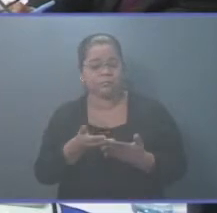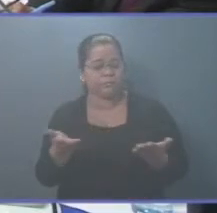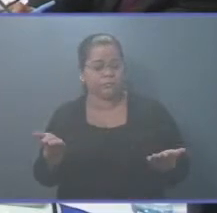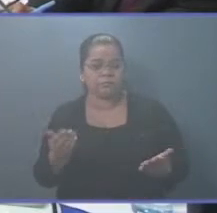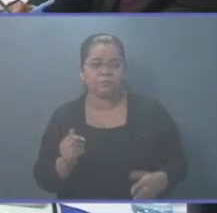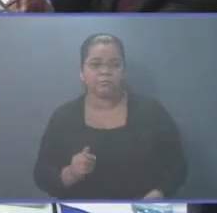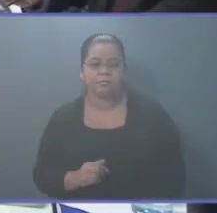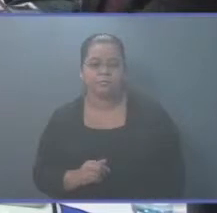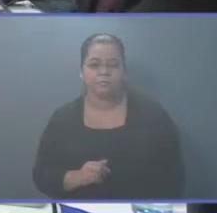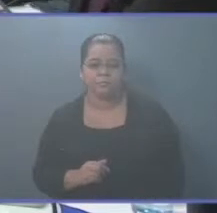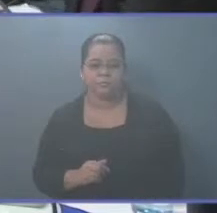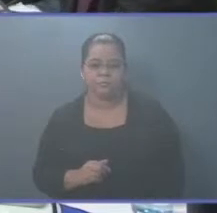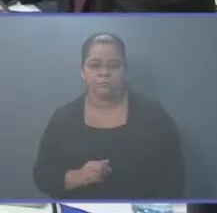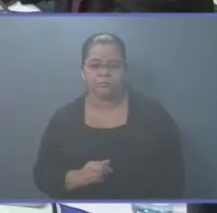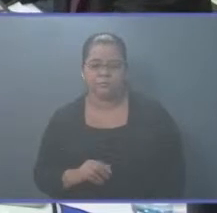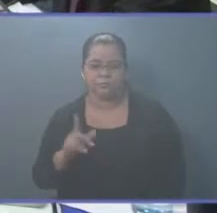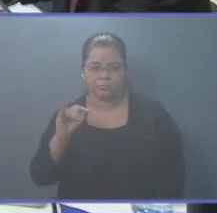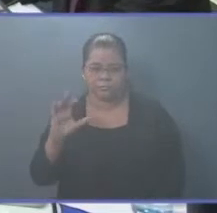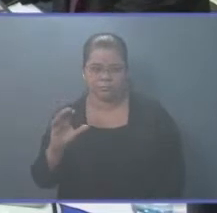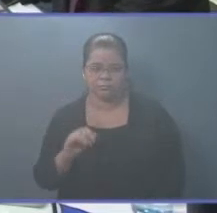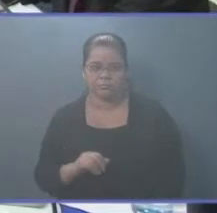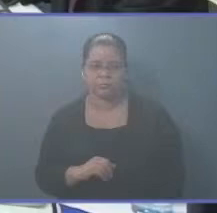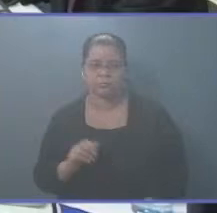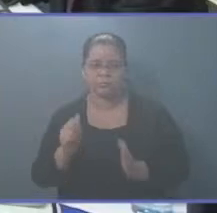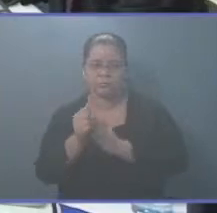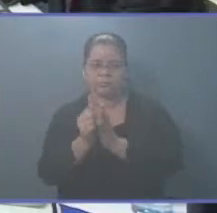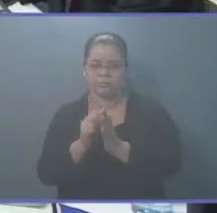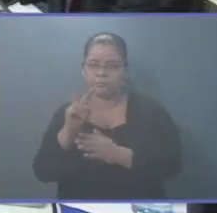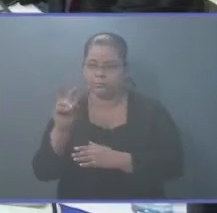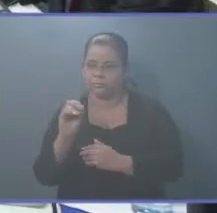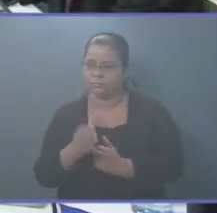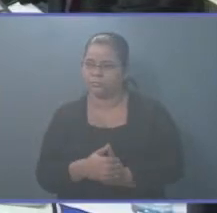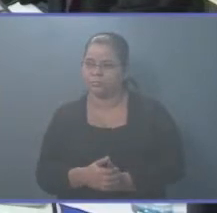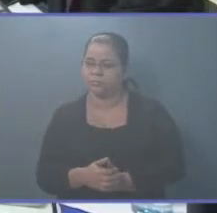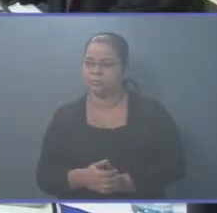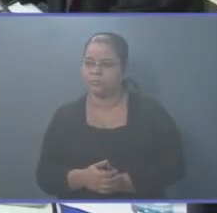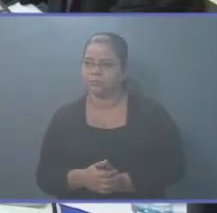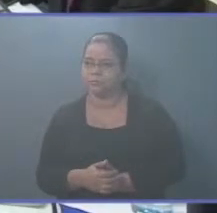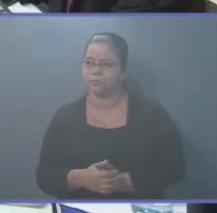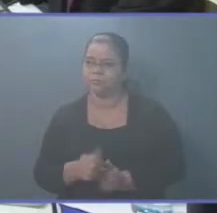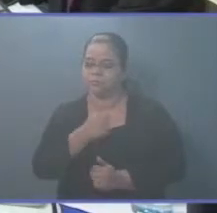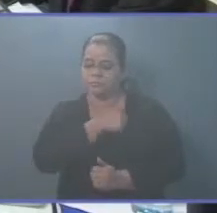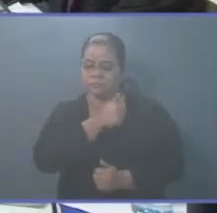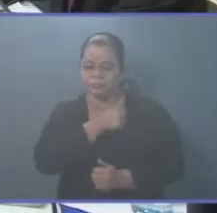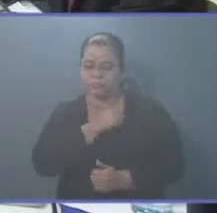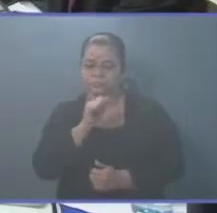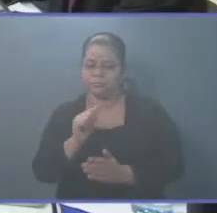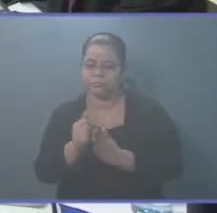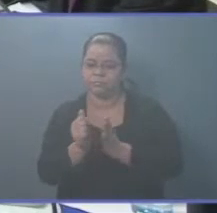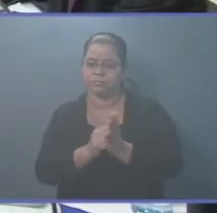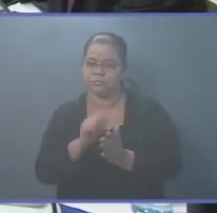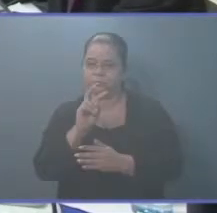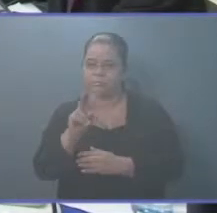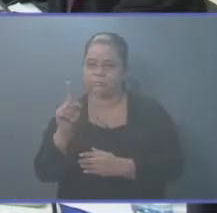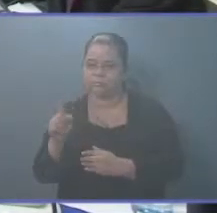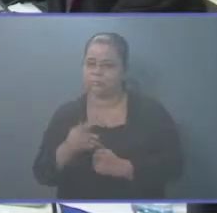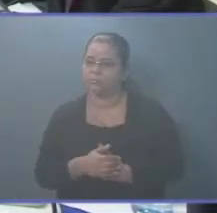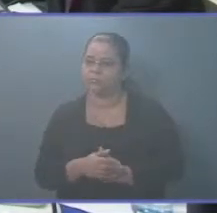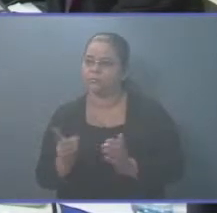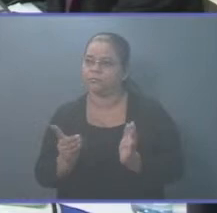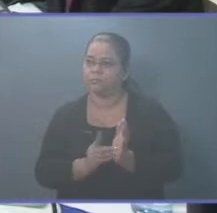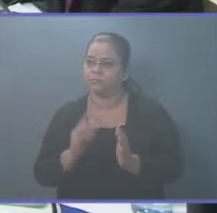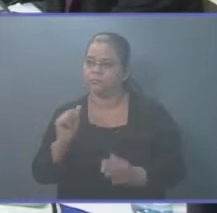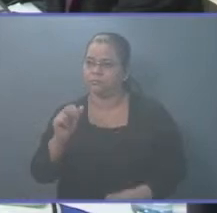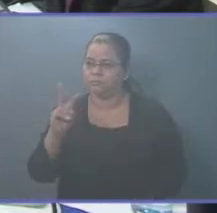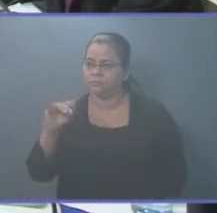diputados. Licenciada, artículo 20. No. Competencia, artículo 21. Diputado Rodrigo